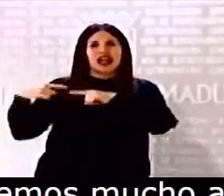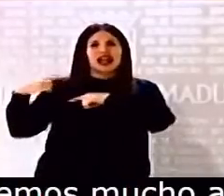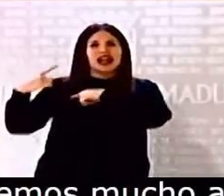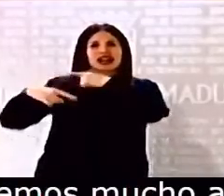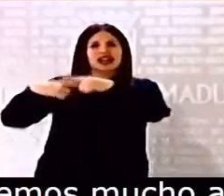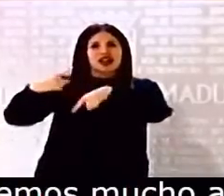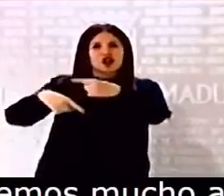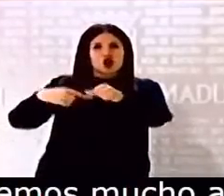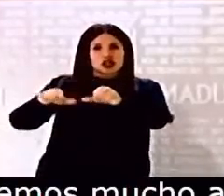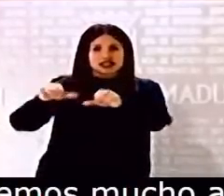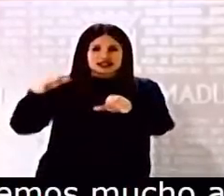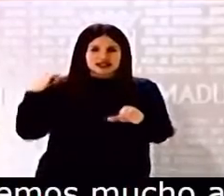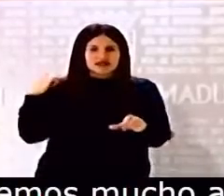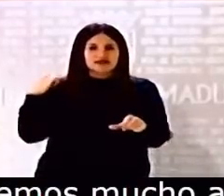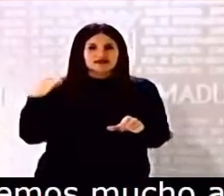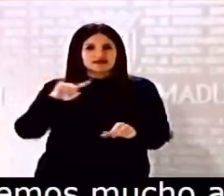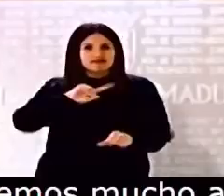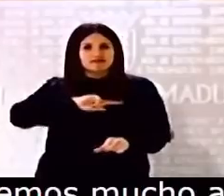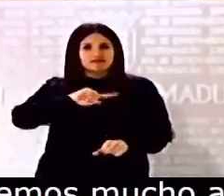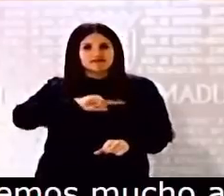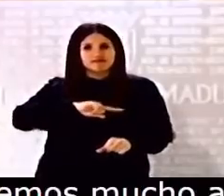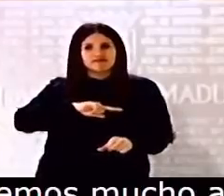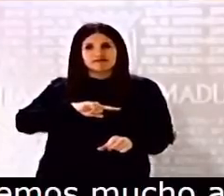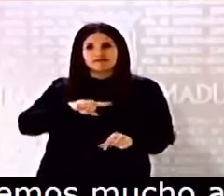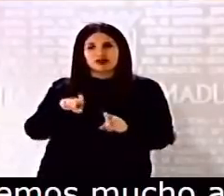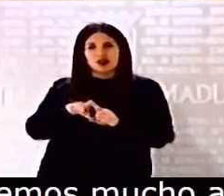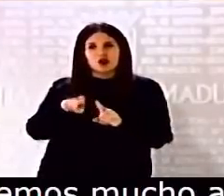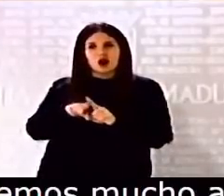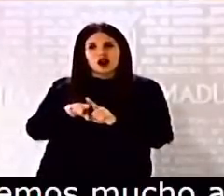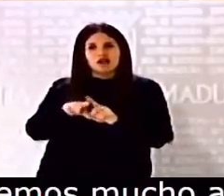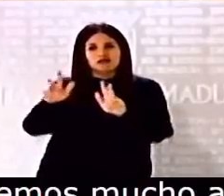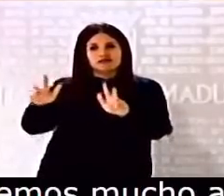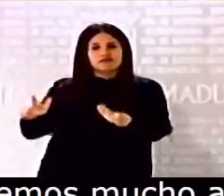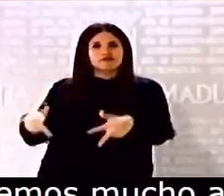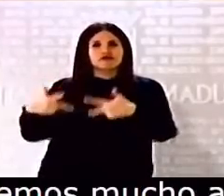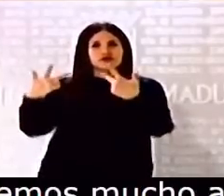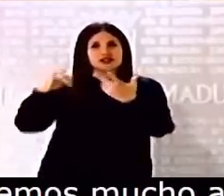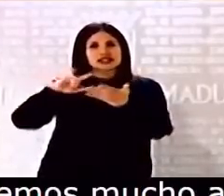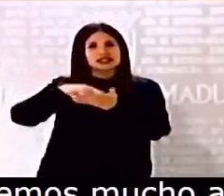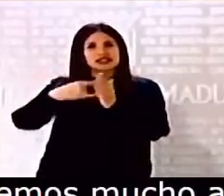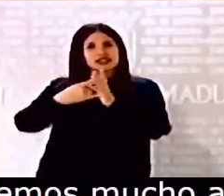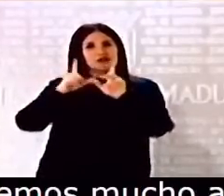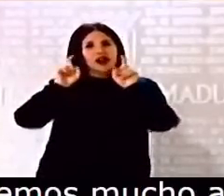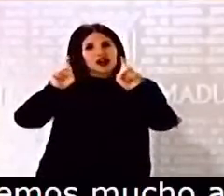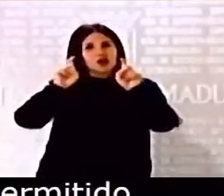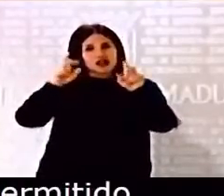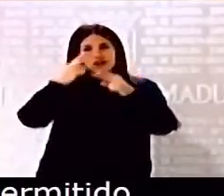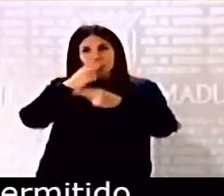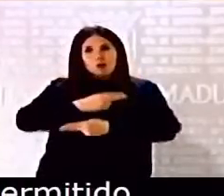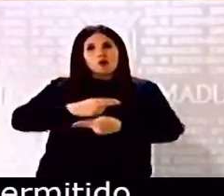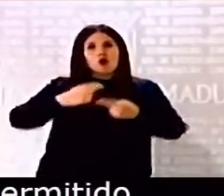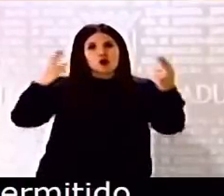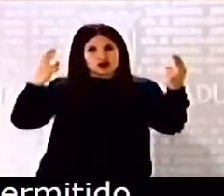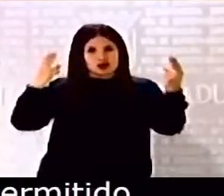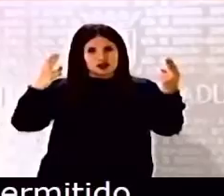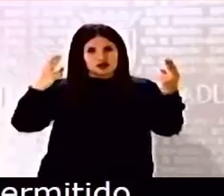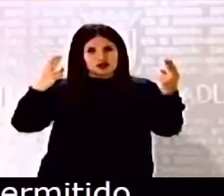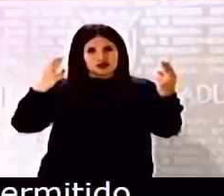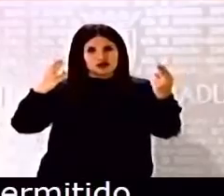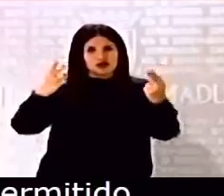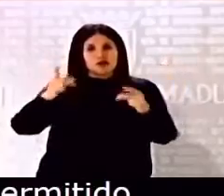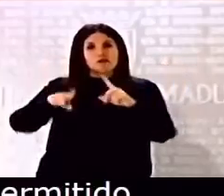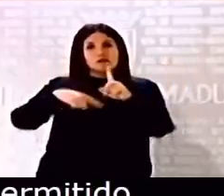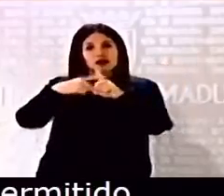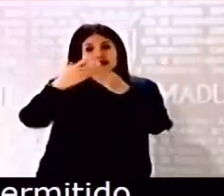que a mí al menos me han permitido que pueda disfrutar de un sistema educativo público y poder